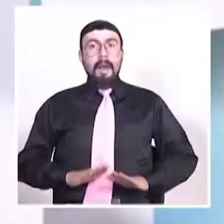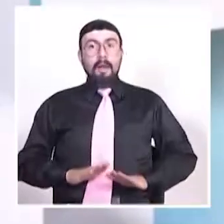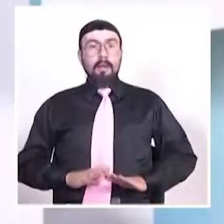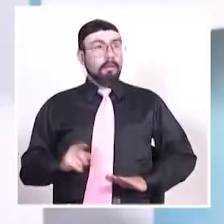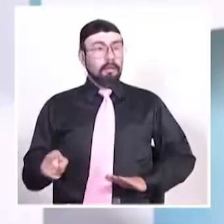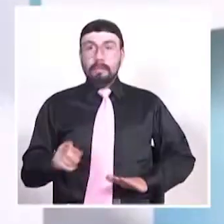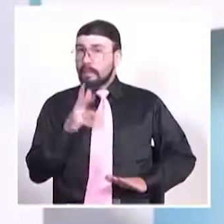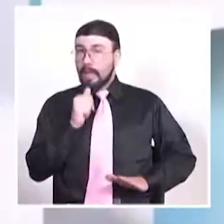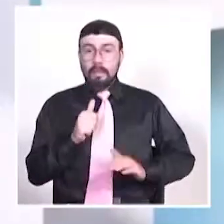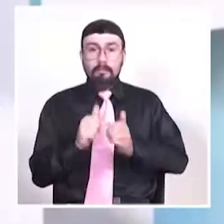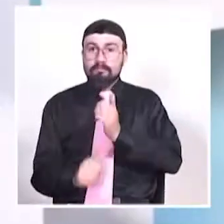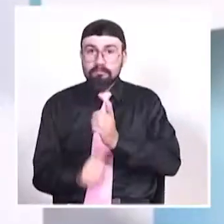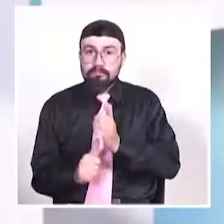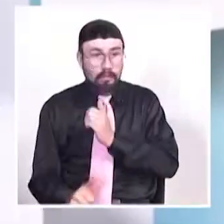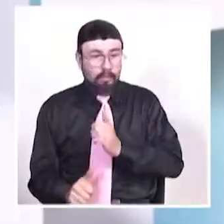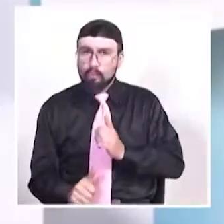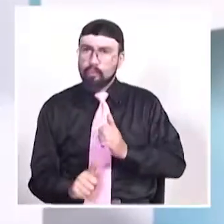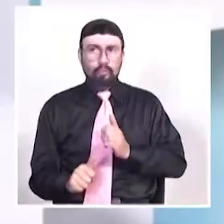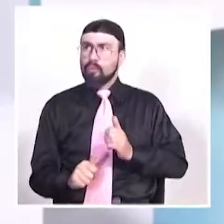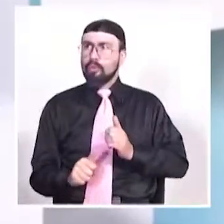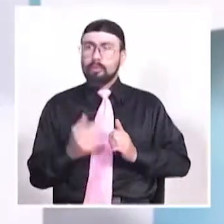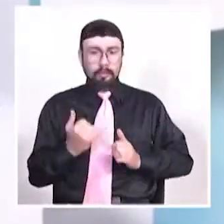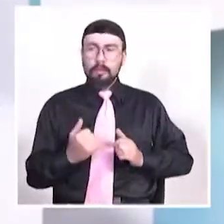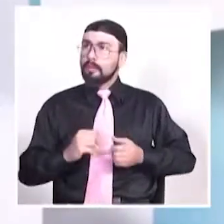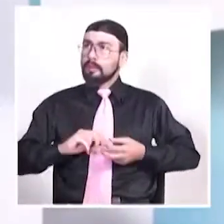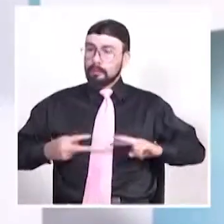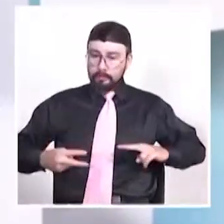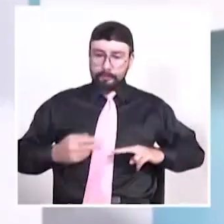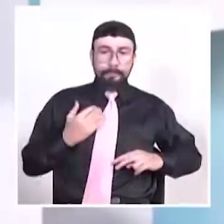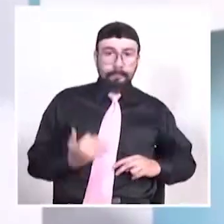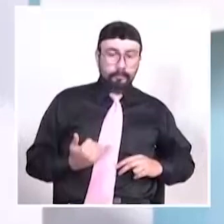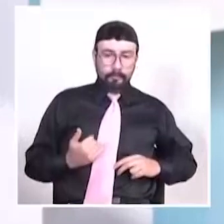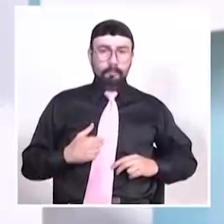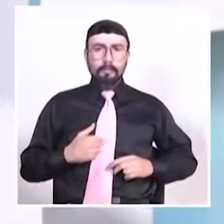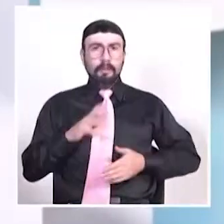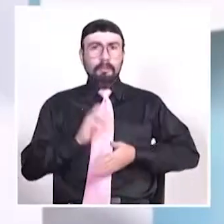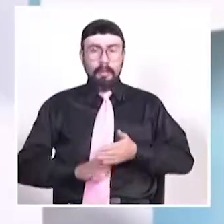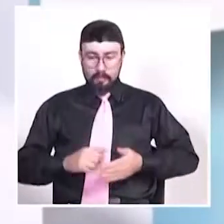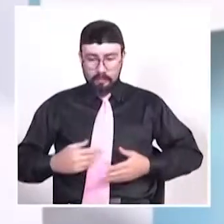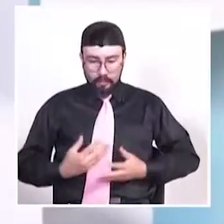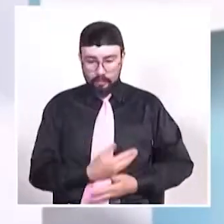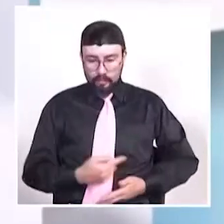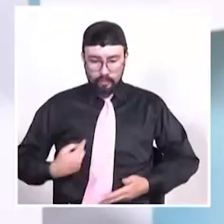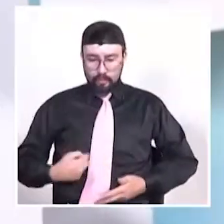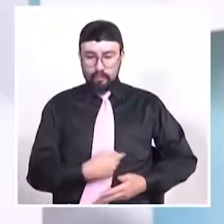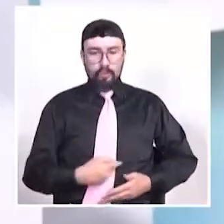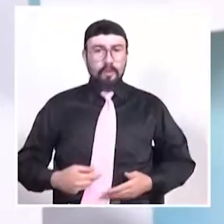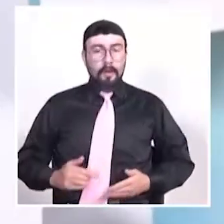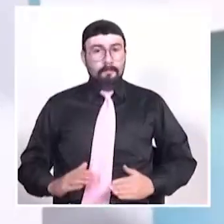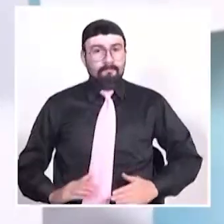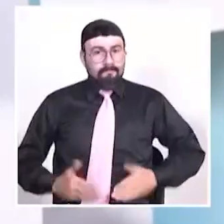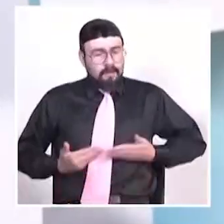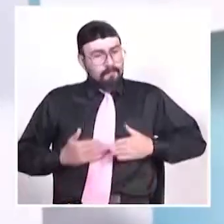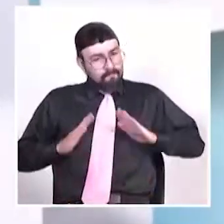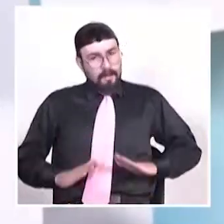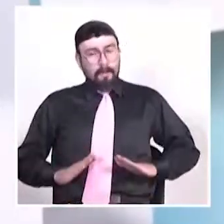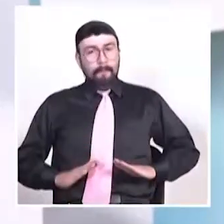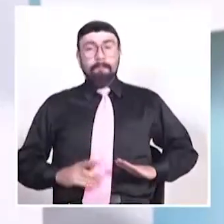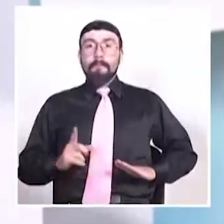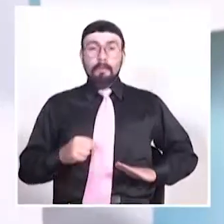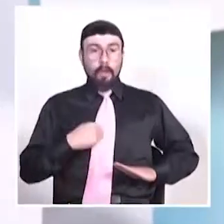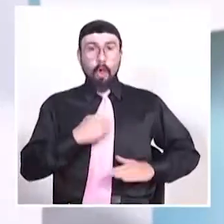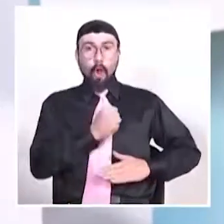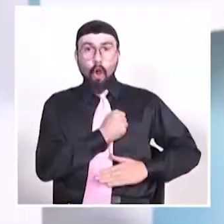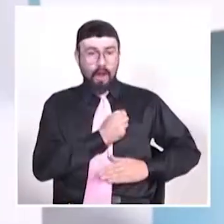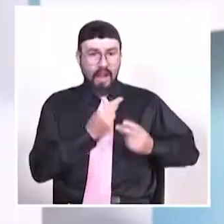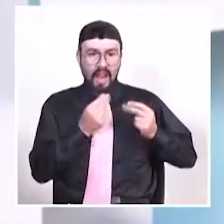para correr, sino que al contrario hay una disminución del peristaltismo intestinal. Además de eso, el corazón